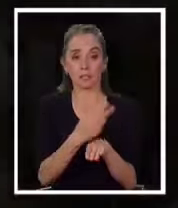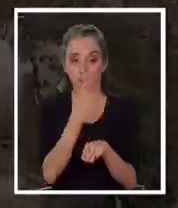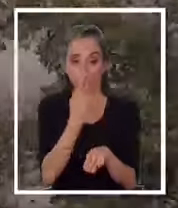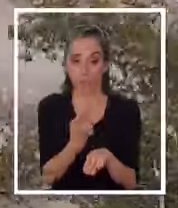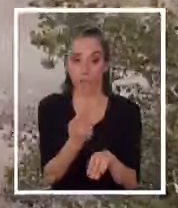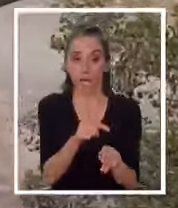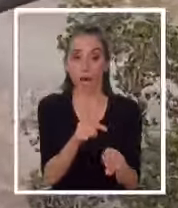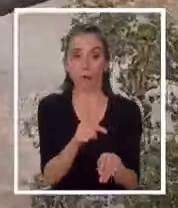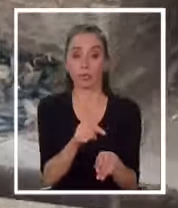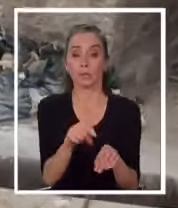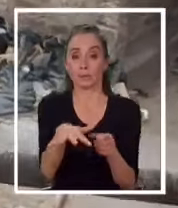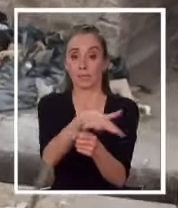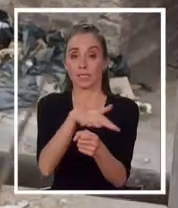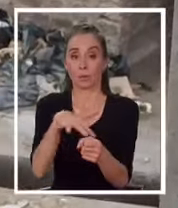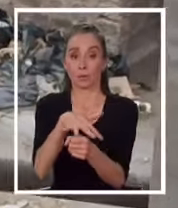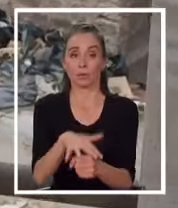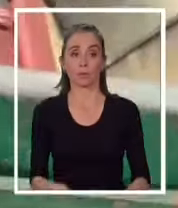situación.